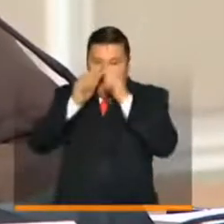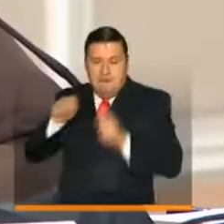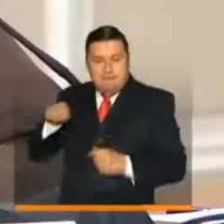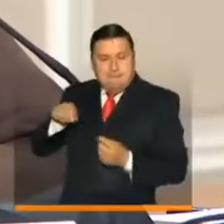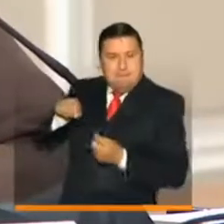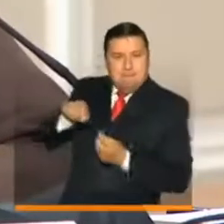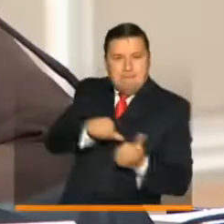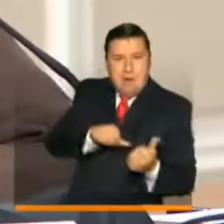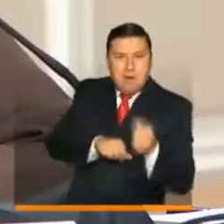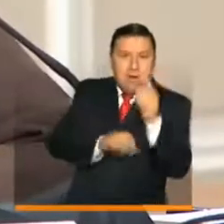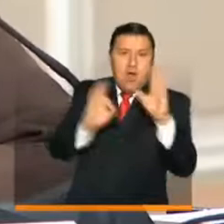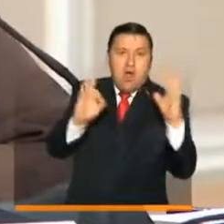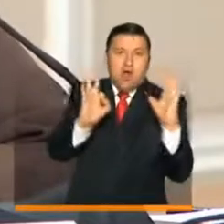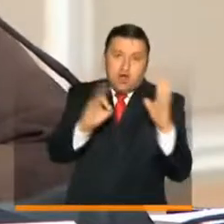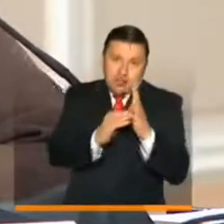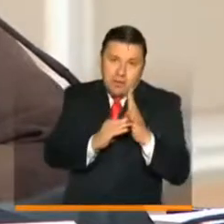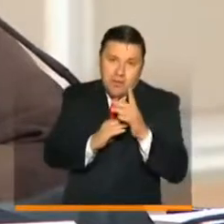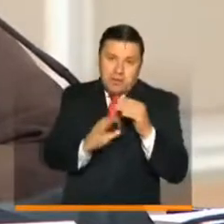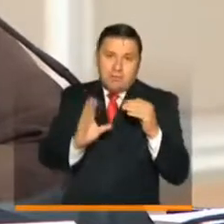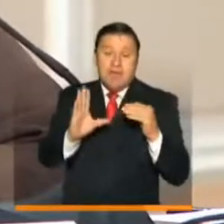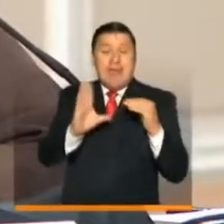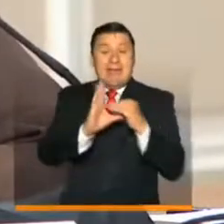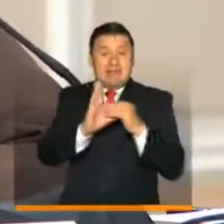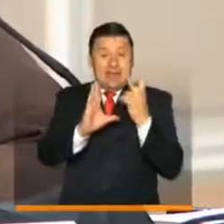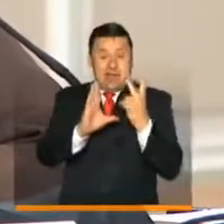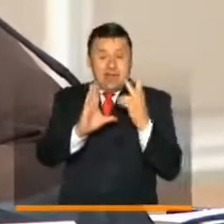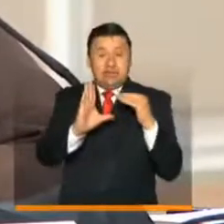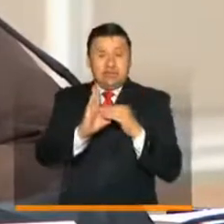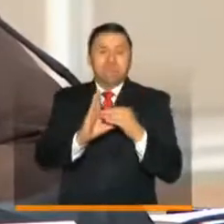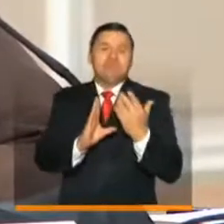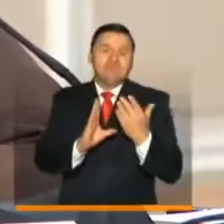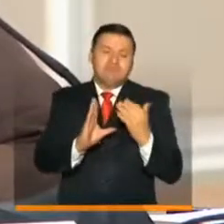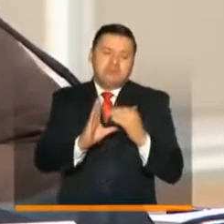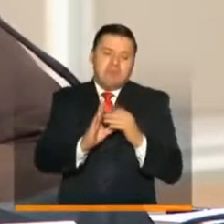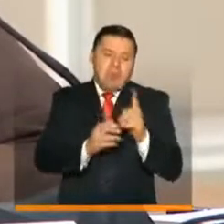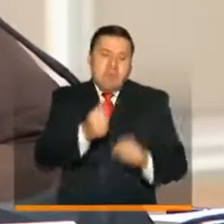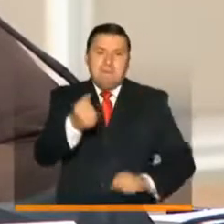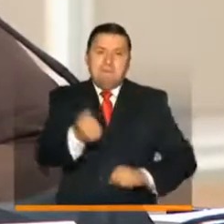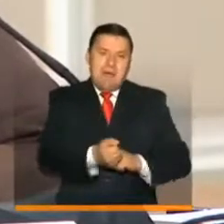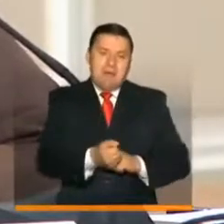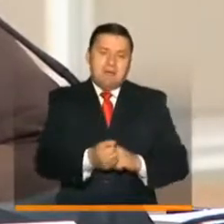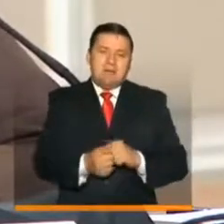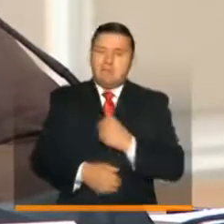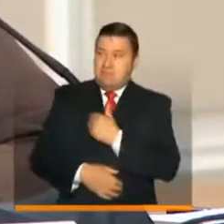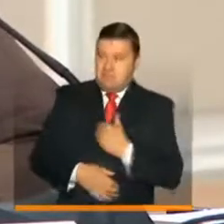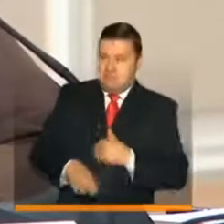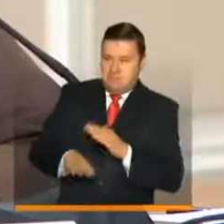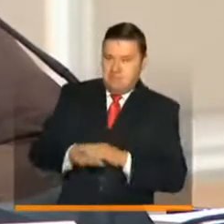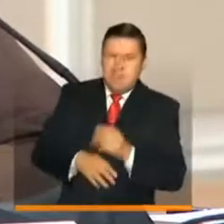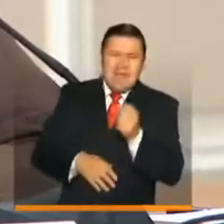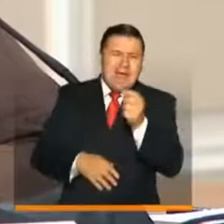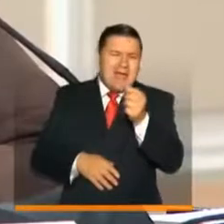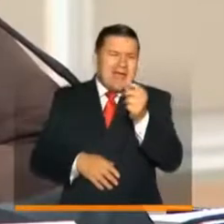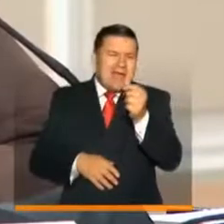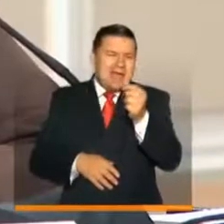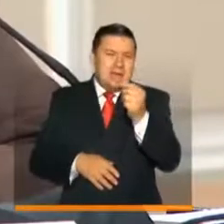hogares de estrato 1. Y para el estrato 2 les estamos subsidiando, presidente, casi